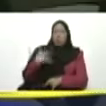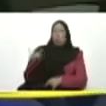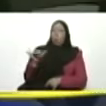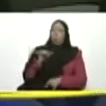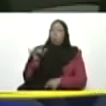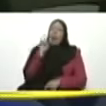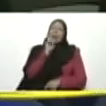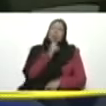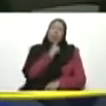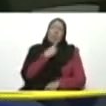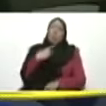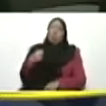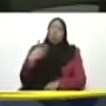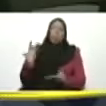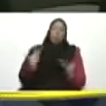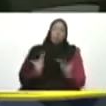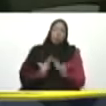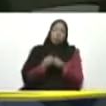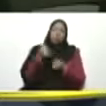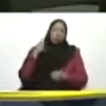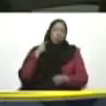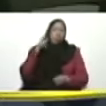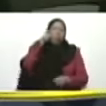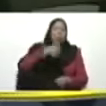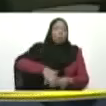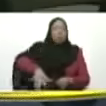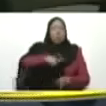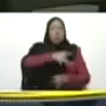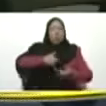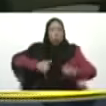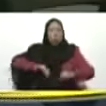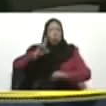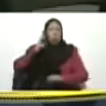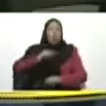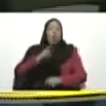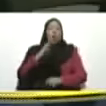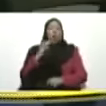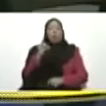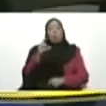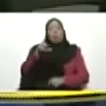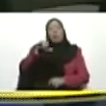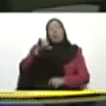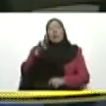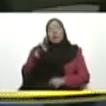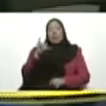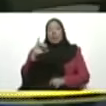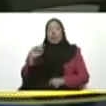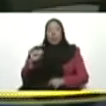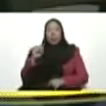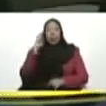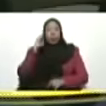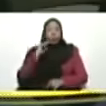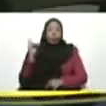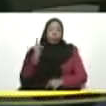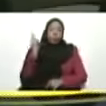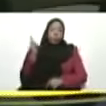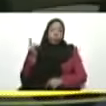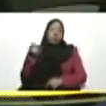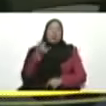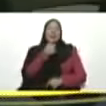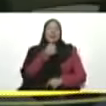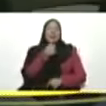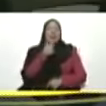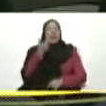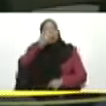ese pueblo hermoso lo acogió como su hijo y le puso Bolivia, para que fuera inolvidable quién fue el